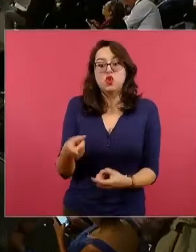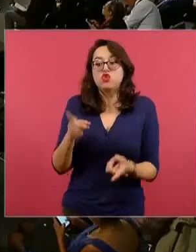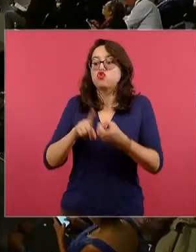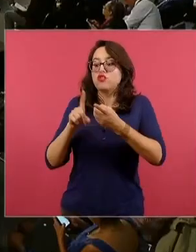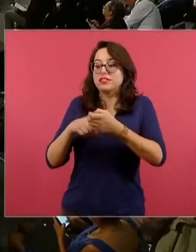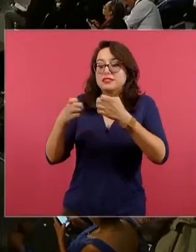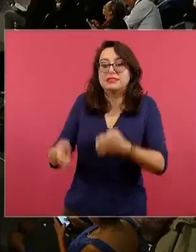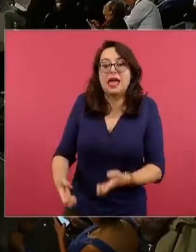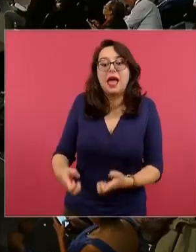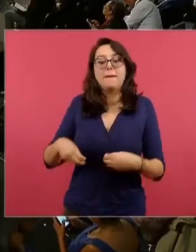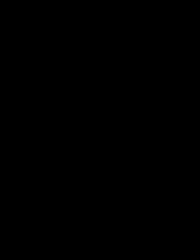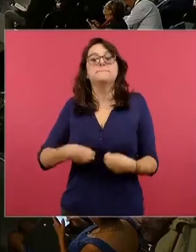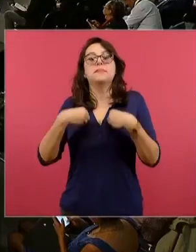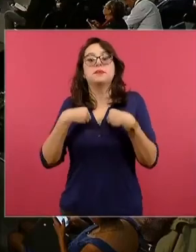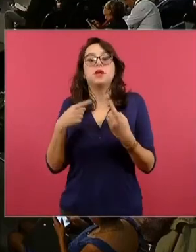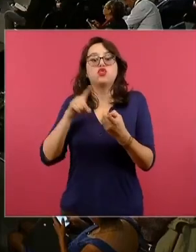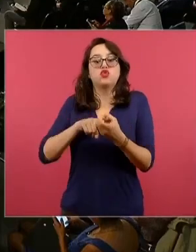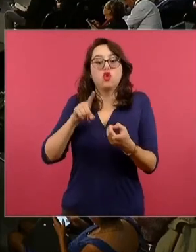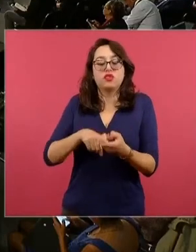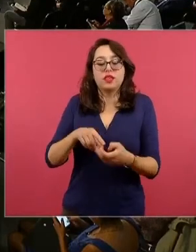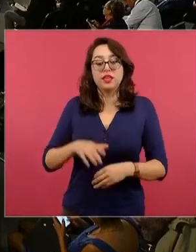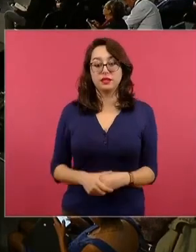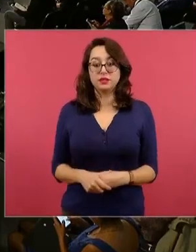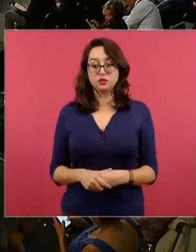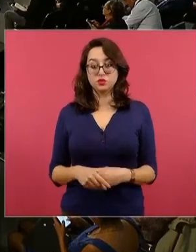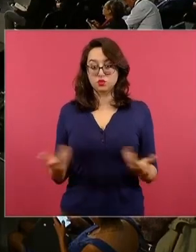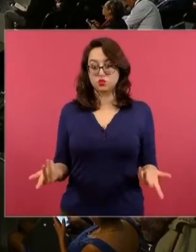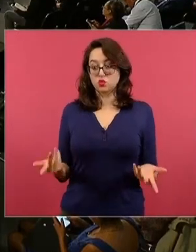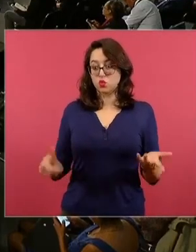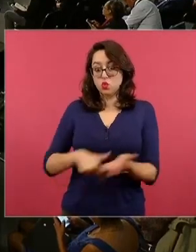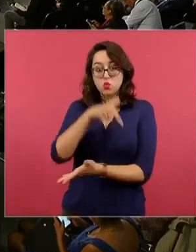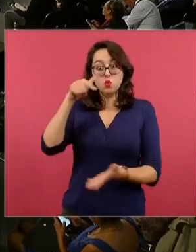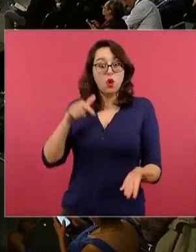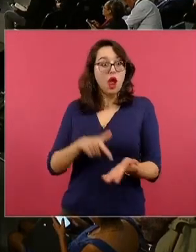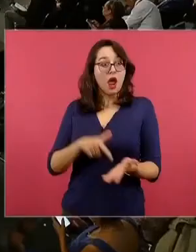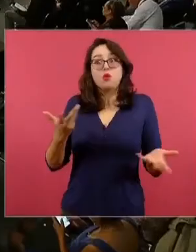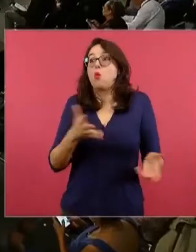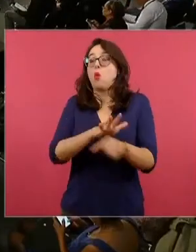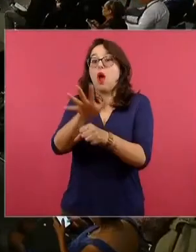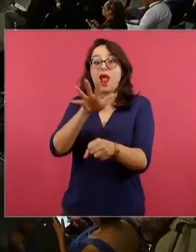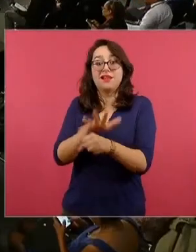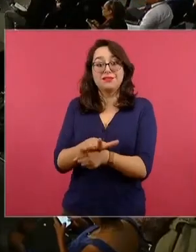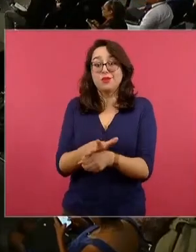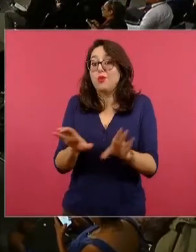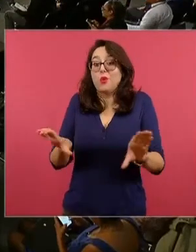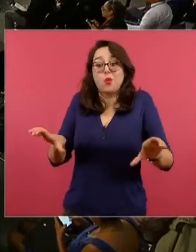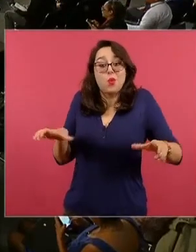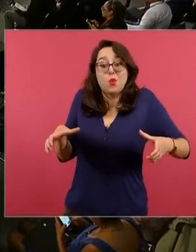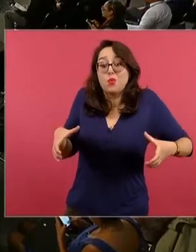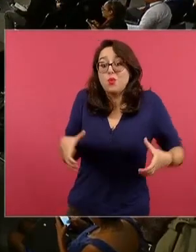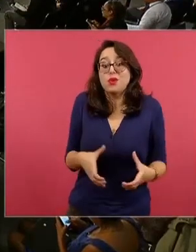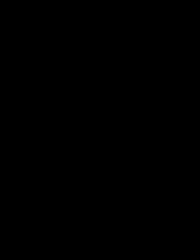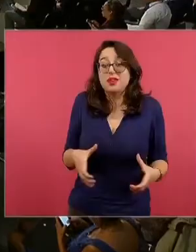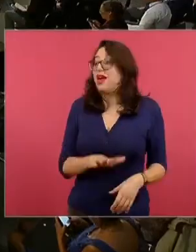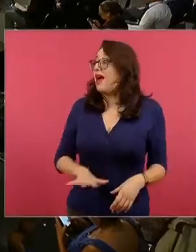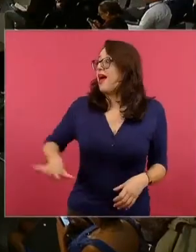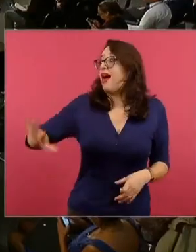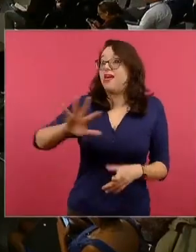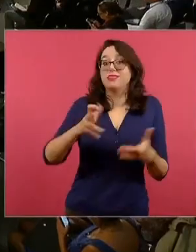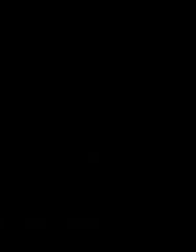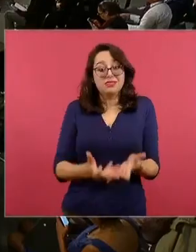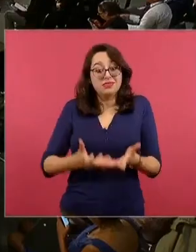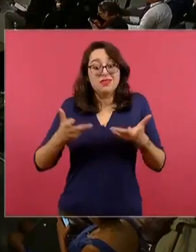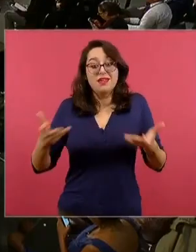un lugar particular que le estamos llamando comunidad-territorio. Y esta comunidad-territorio